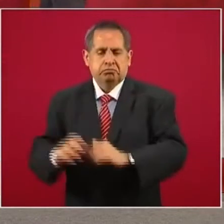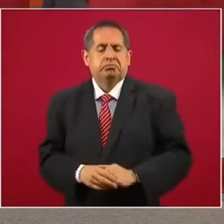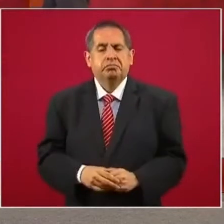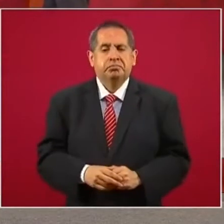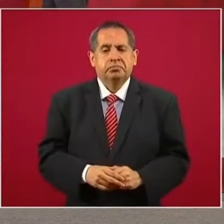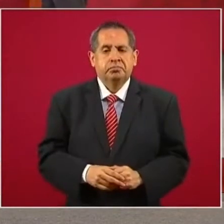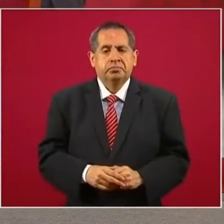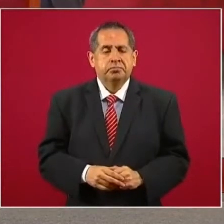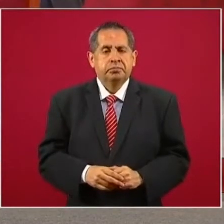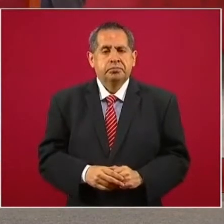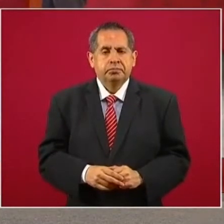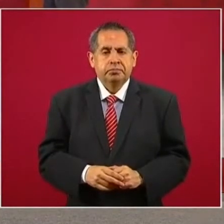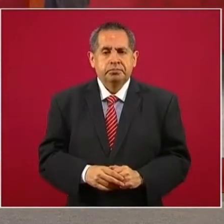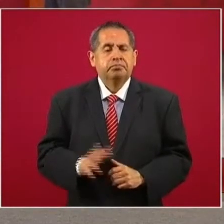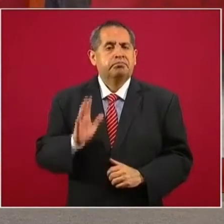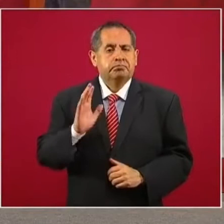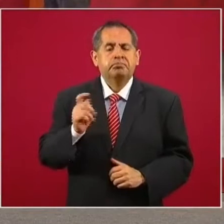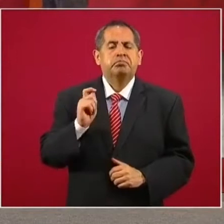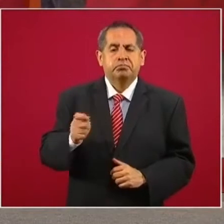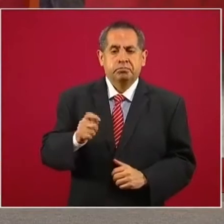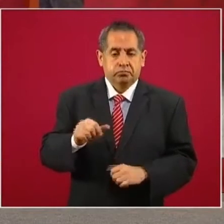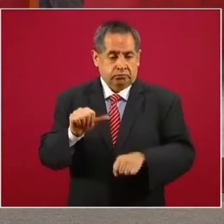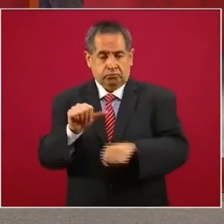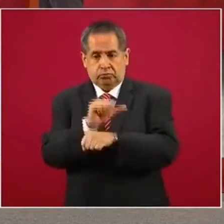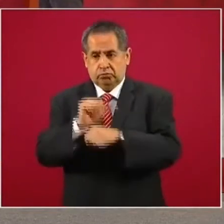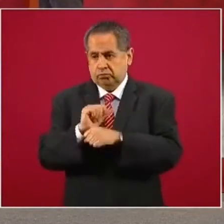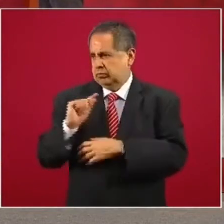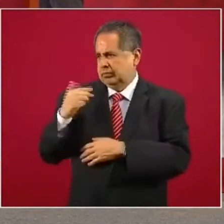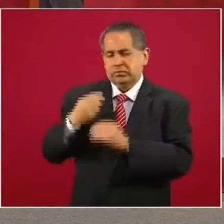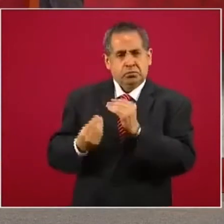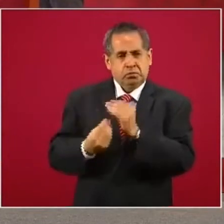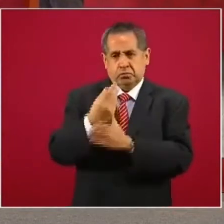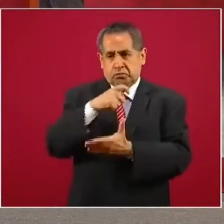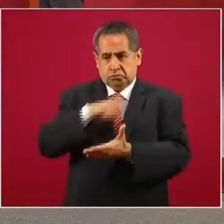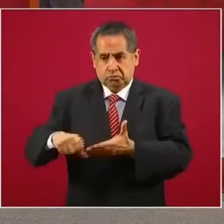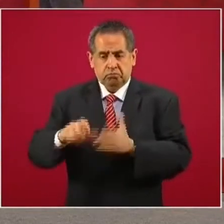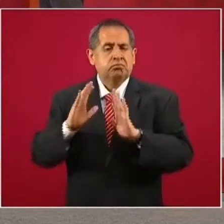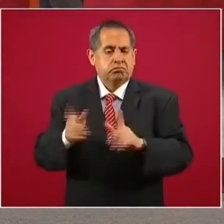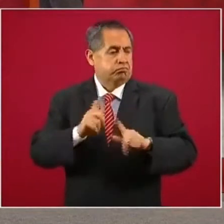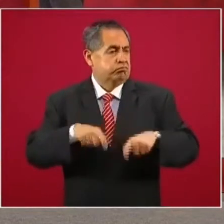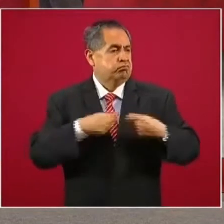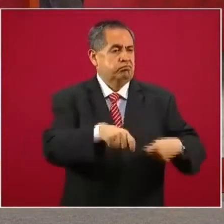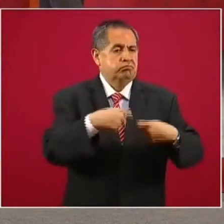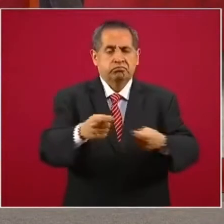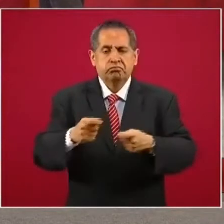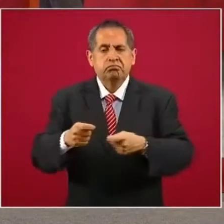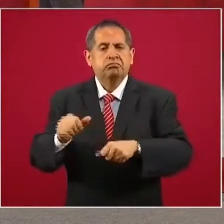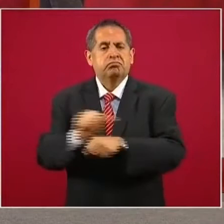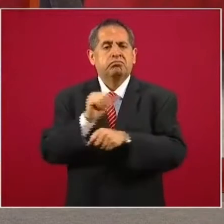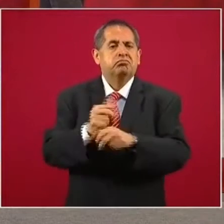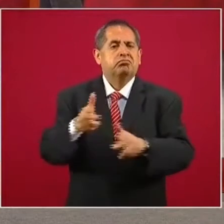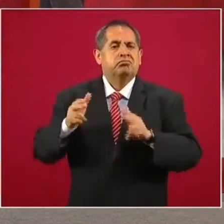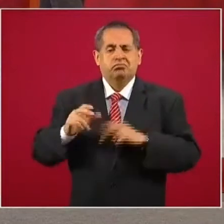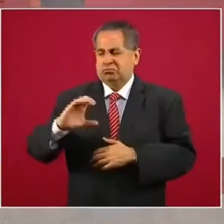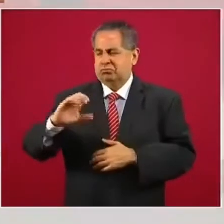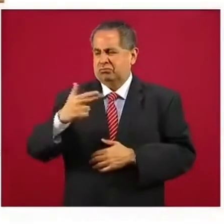Ya concluimos la entrega de vehículos de reciente adquisición, que fueron las camionetas Cheyenne, un total de dos